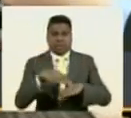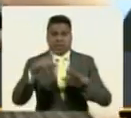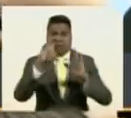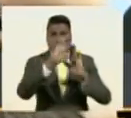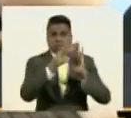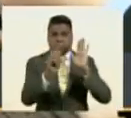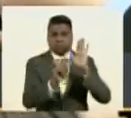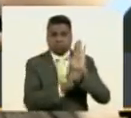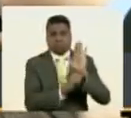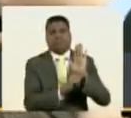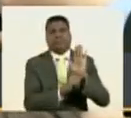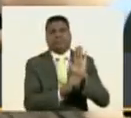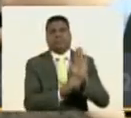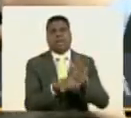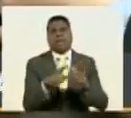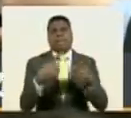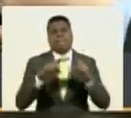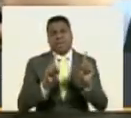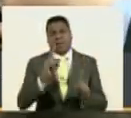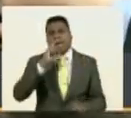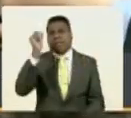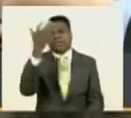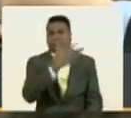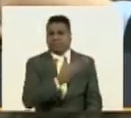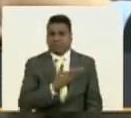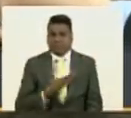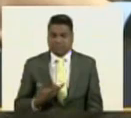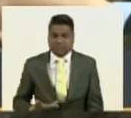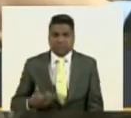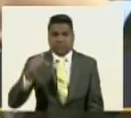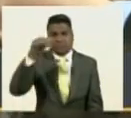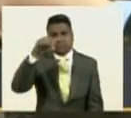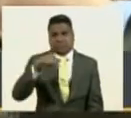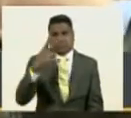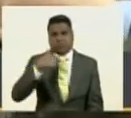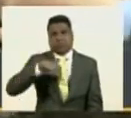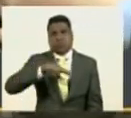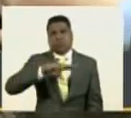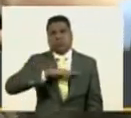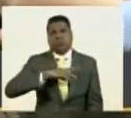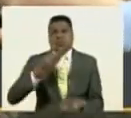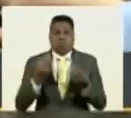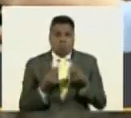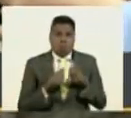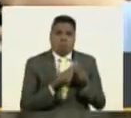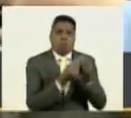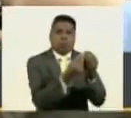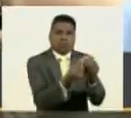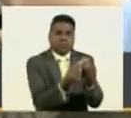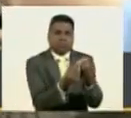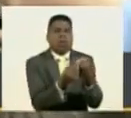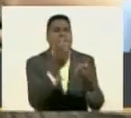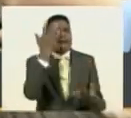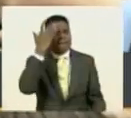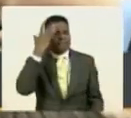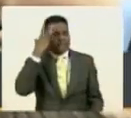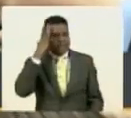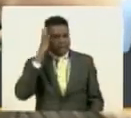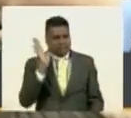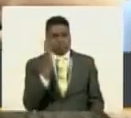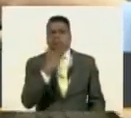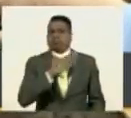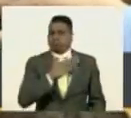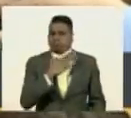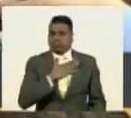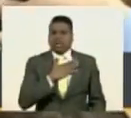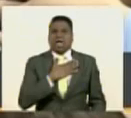Sin embargo, el presidente de la República, Nicolás Maduro, y nosotros en eso lo acompañamos, creemos que lo más pertinente en el